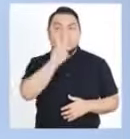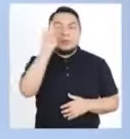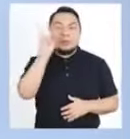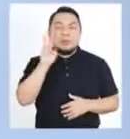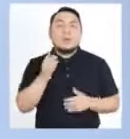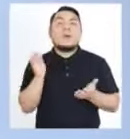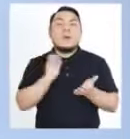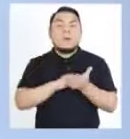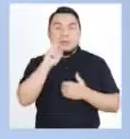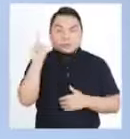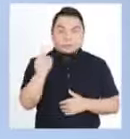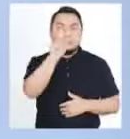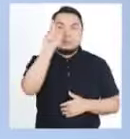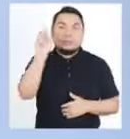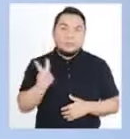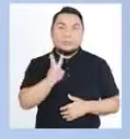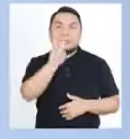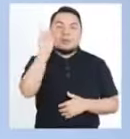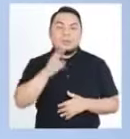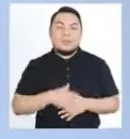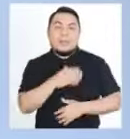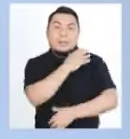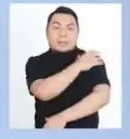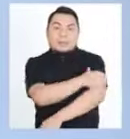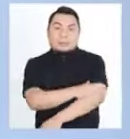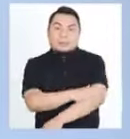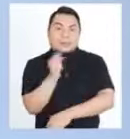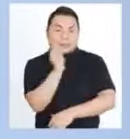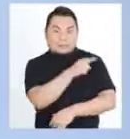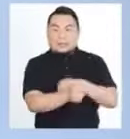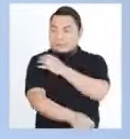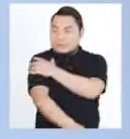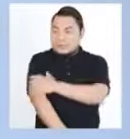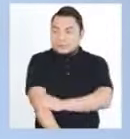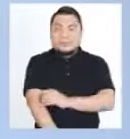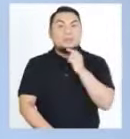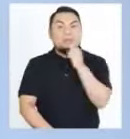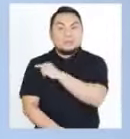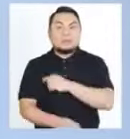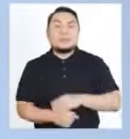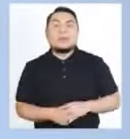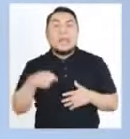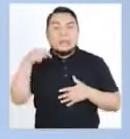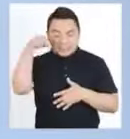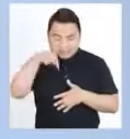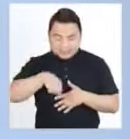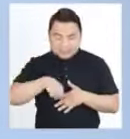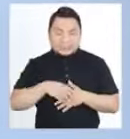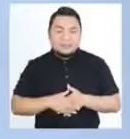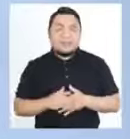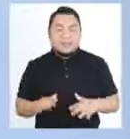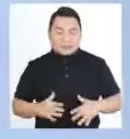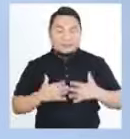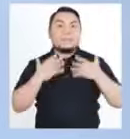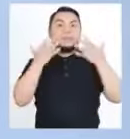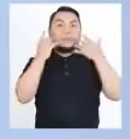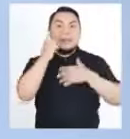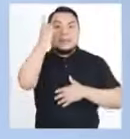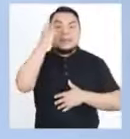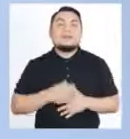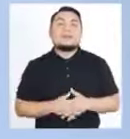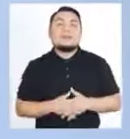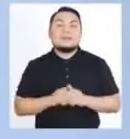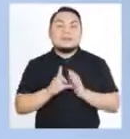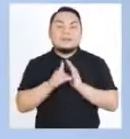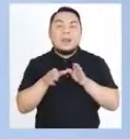1, 2, dos veces con cabeza, brazo, brazo, hacia abajo, hacia